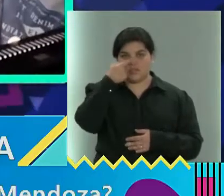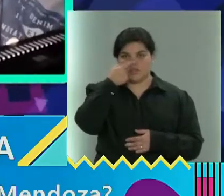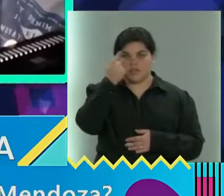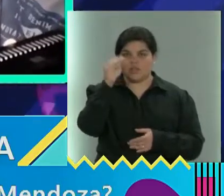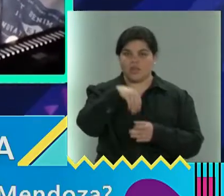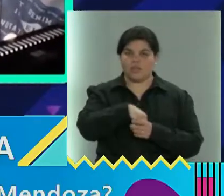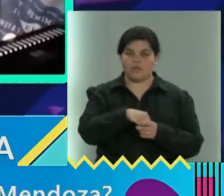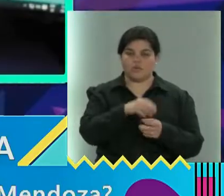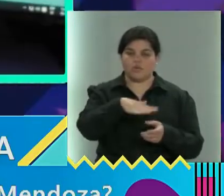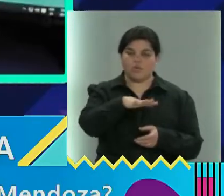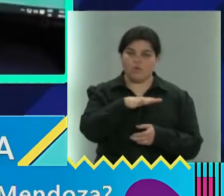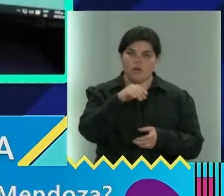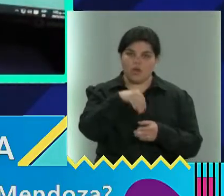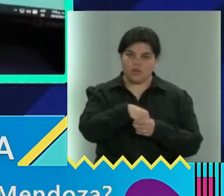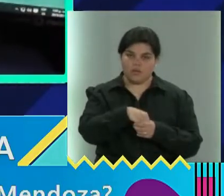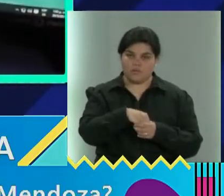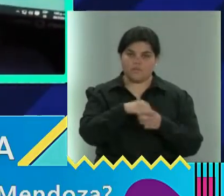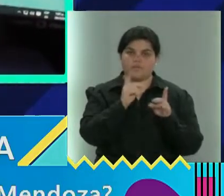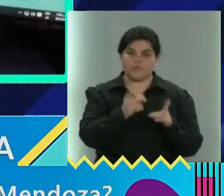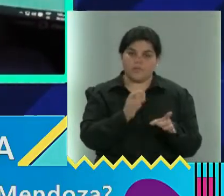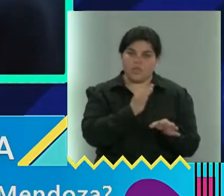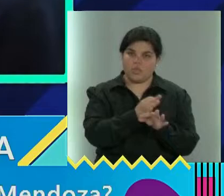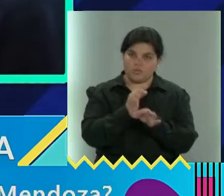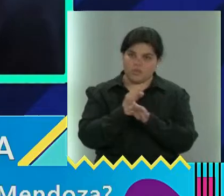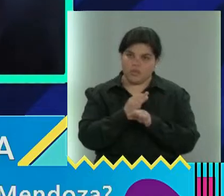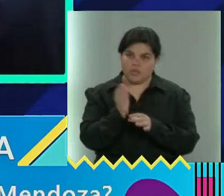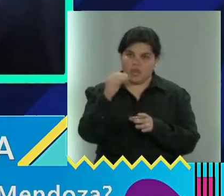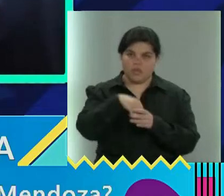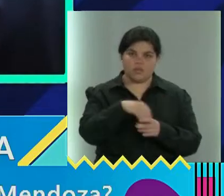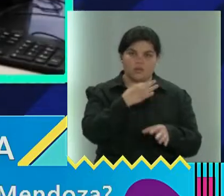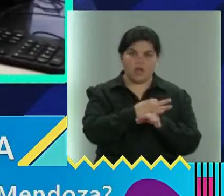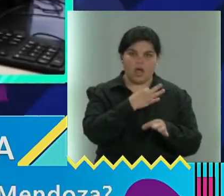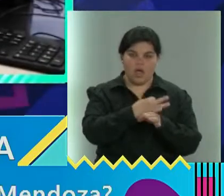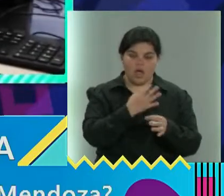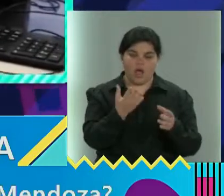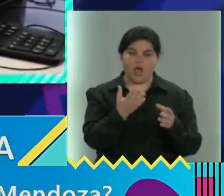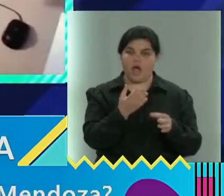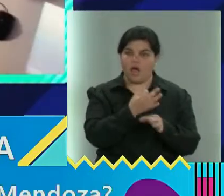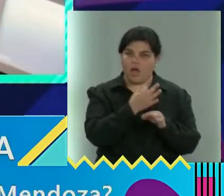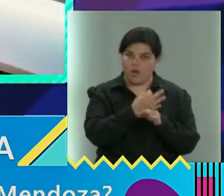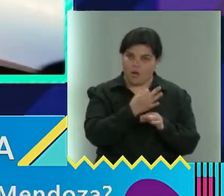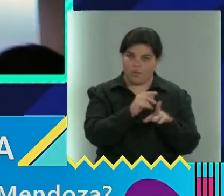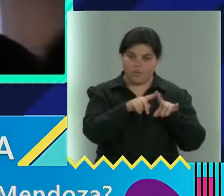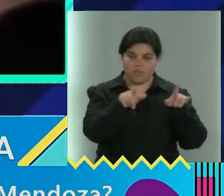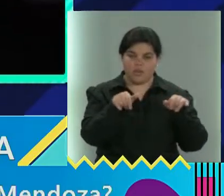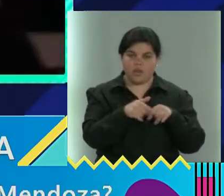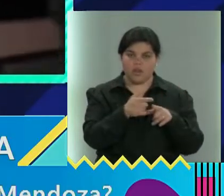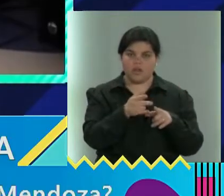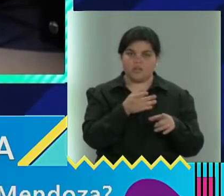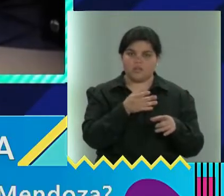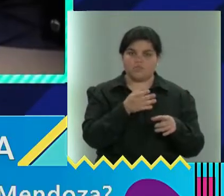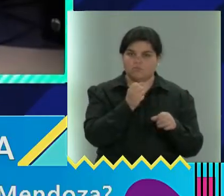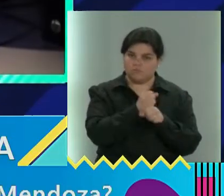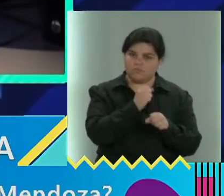instituciones y que los docentes están trabajando en las aulas tiene que ver con generar estos procesos